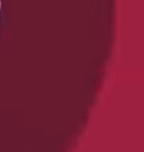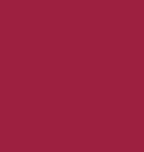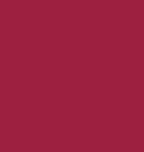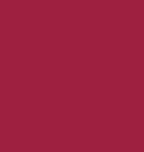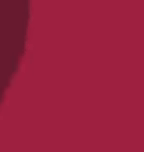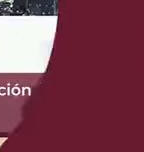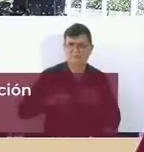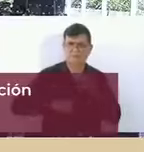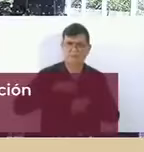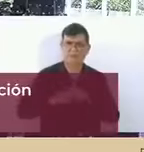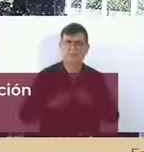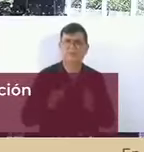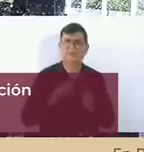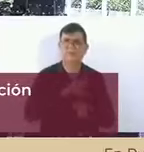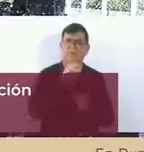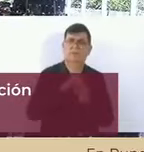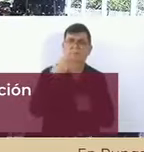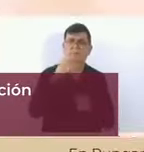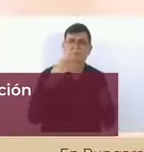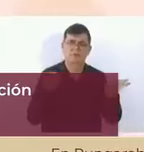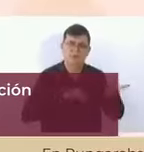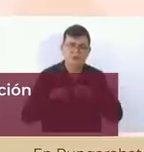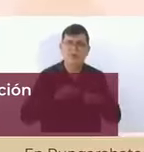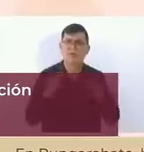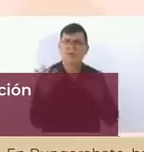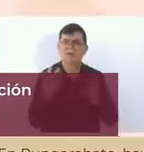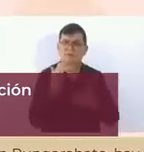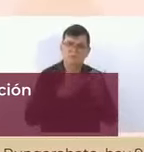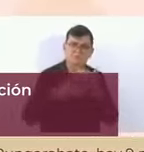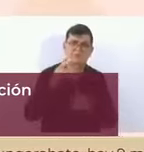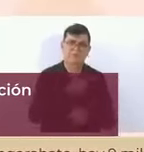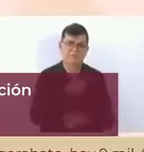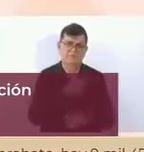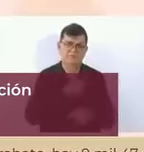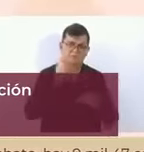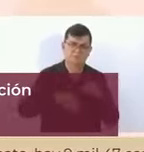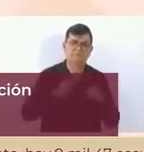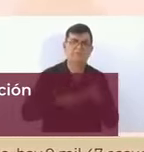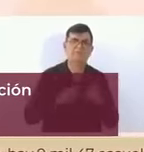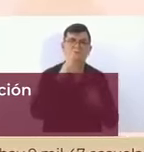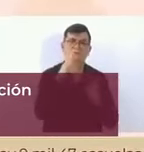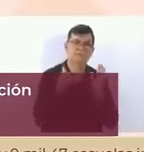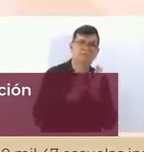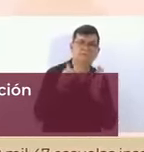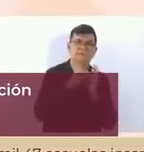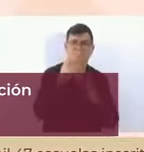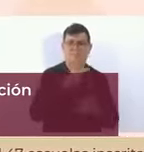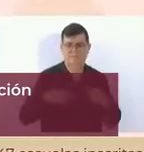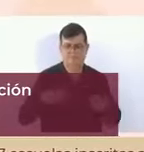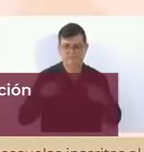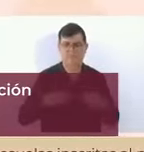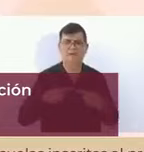pesos. La secretaria de Educación acompañó al presidente de la República durante la evaluación de los programas para el bienestar